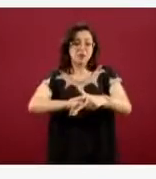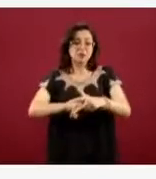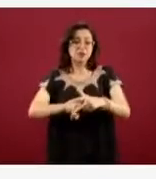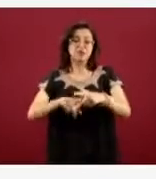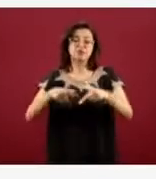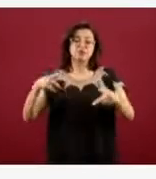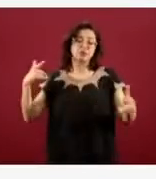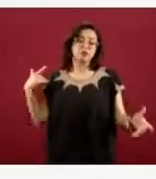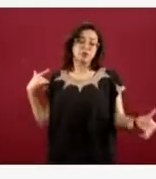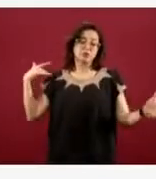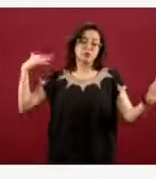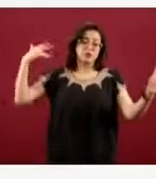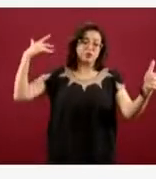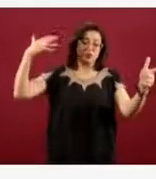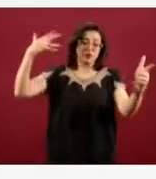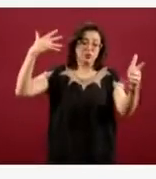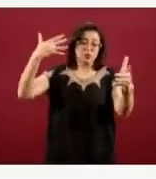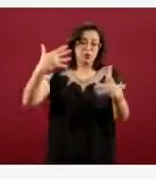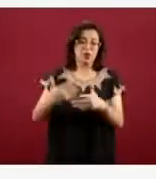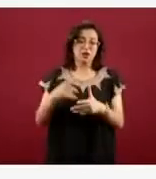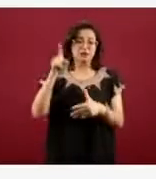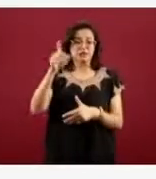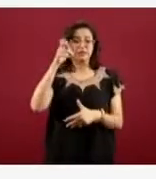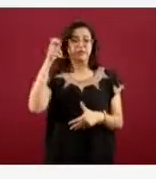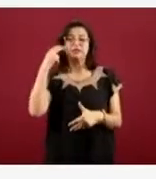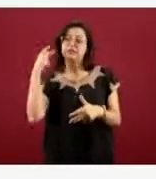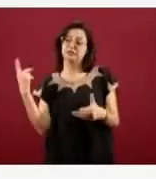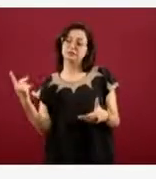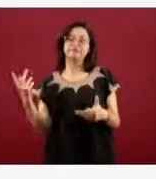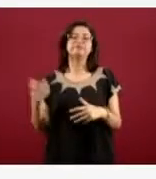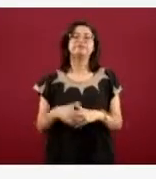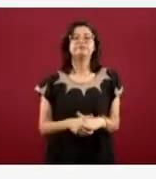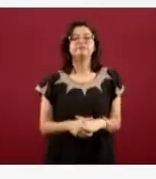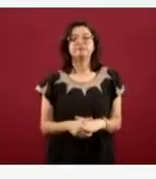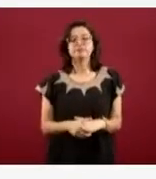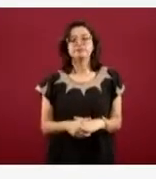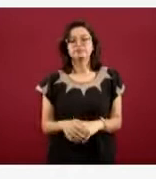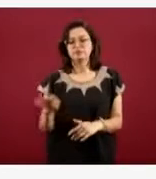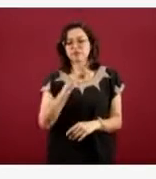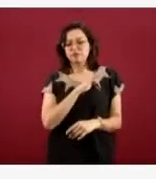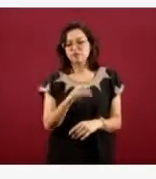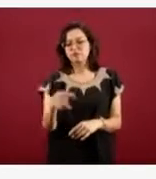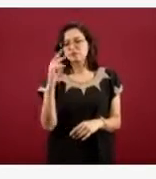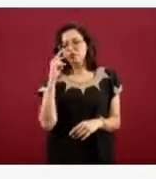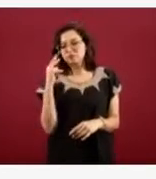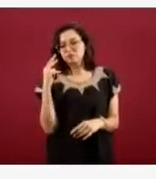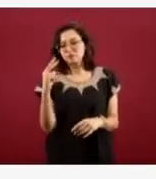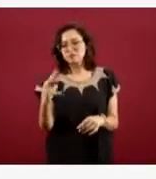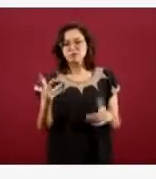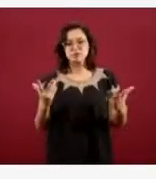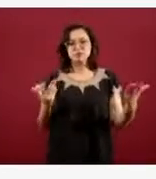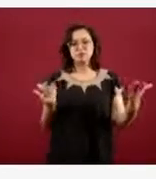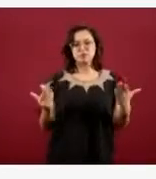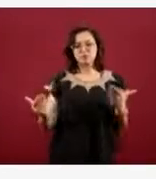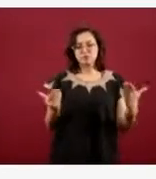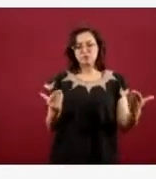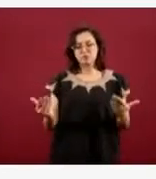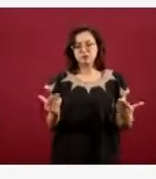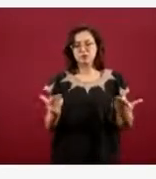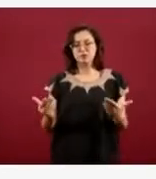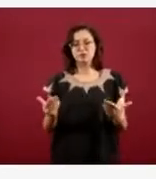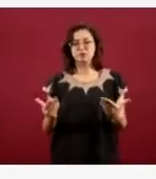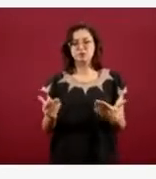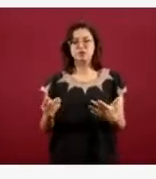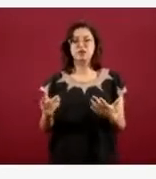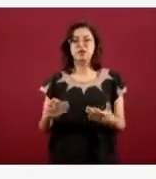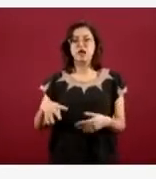el inicio de la pandemia allá en China. Como pueden ver, la proporción de casos confirmados en